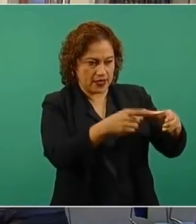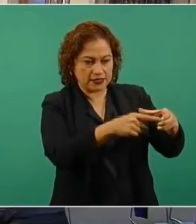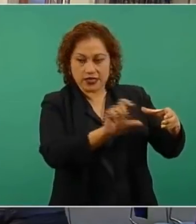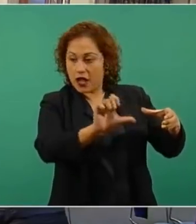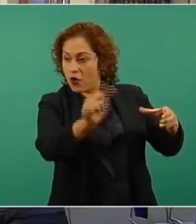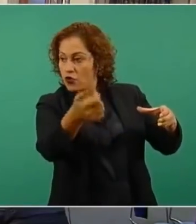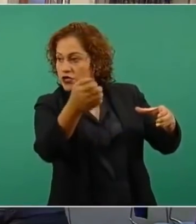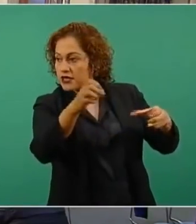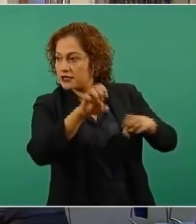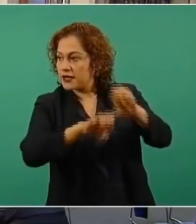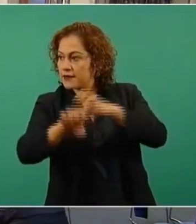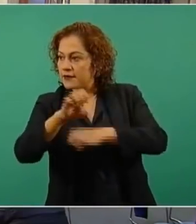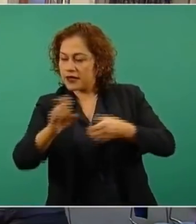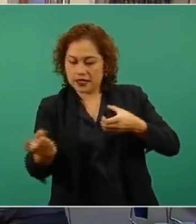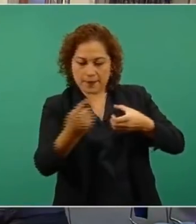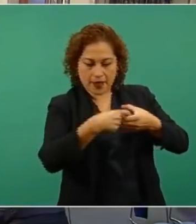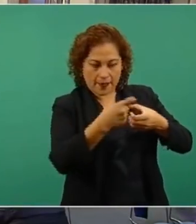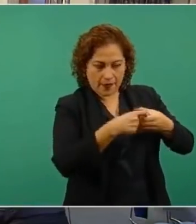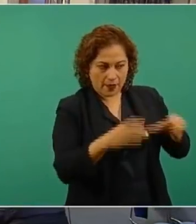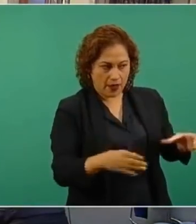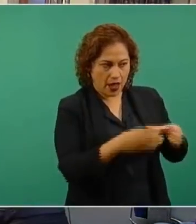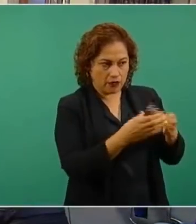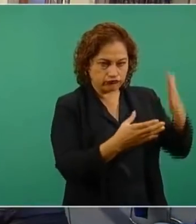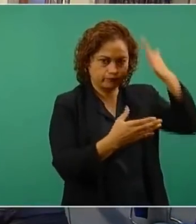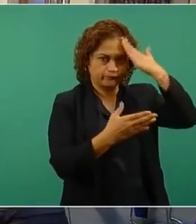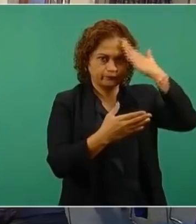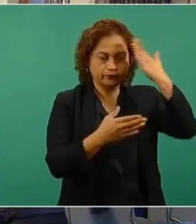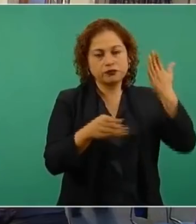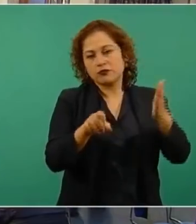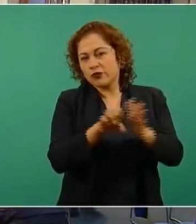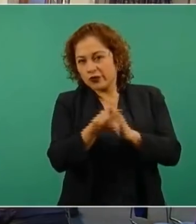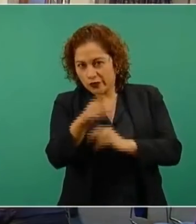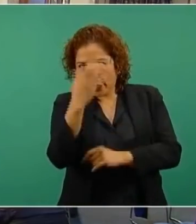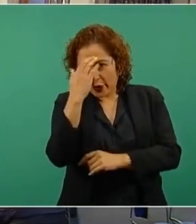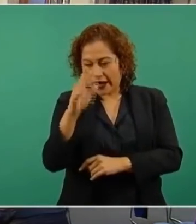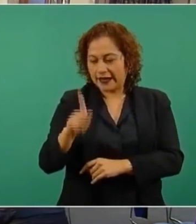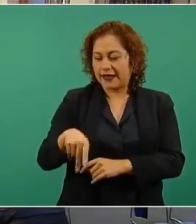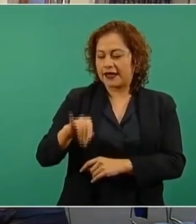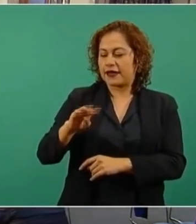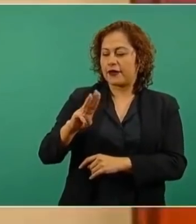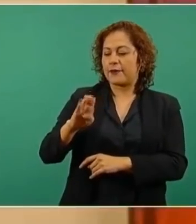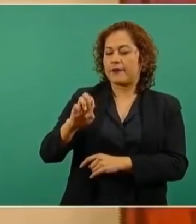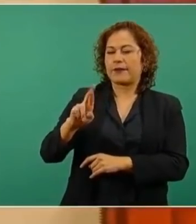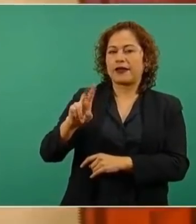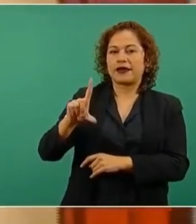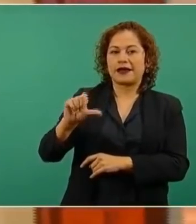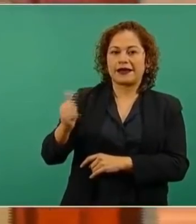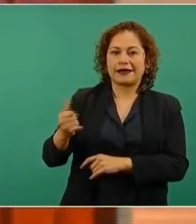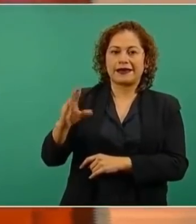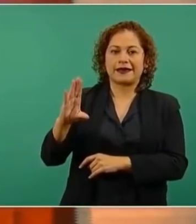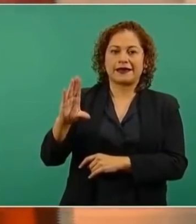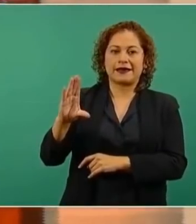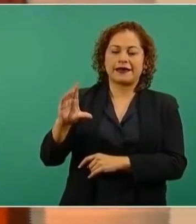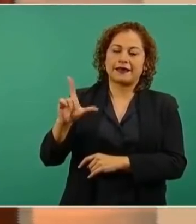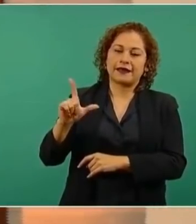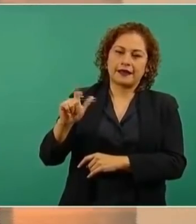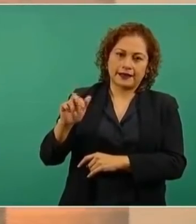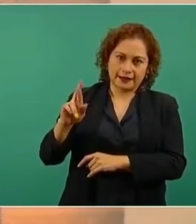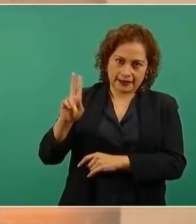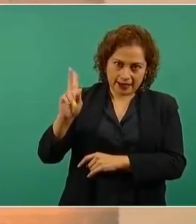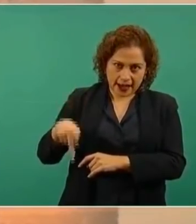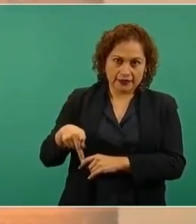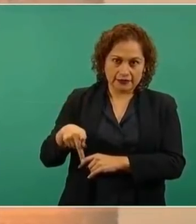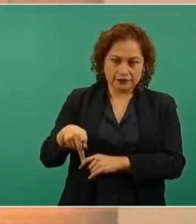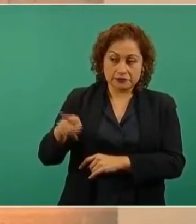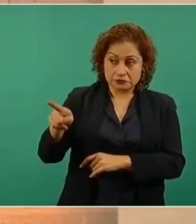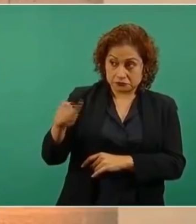está Kimberly Clark entre las socias de estos autoabastos. Entonces los incorpora con este